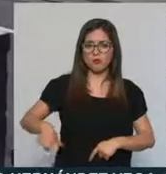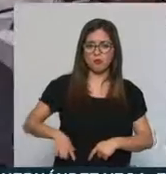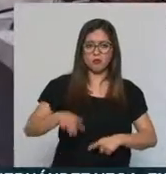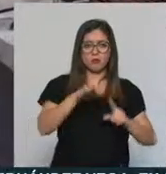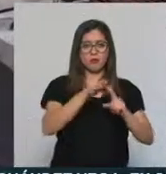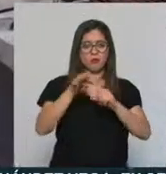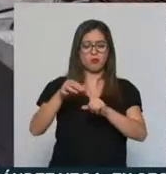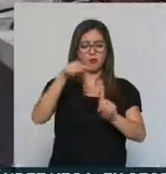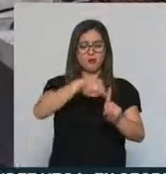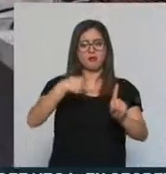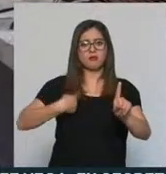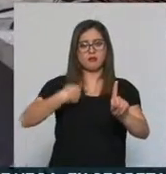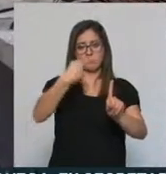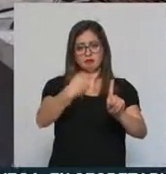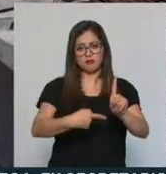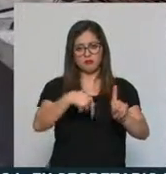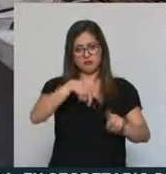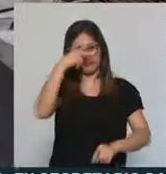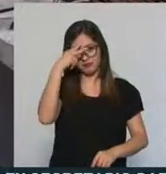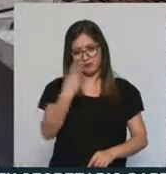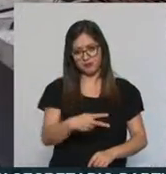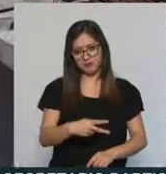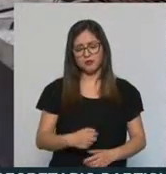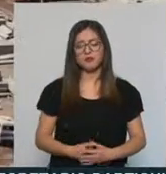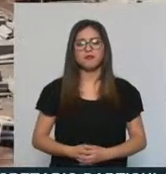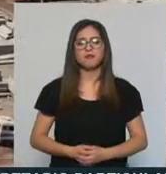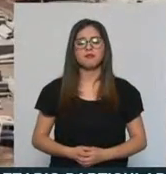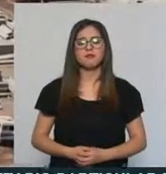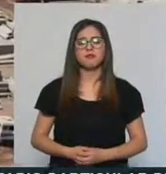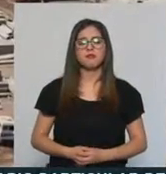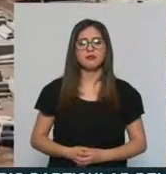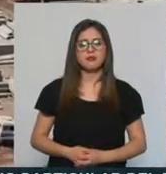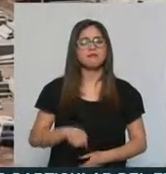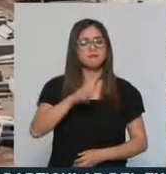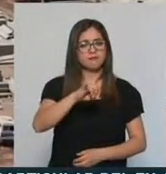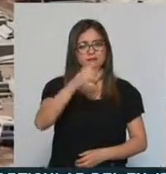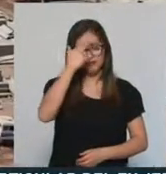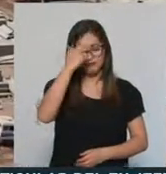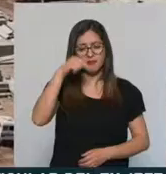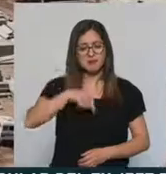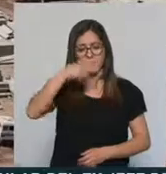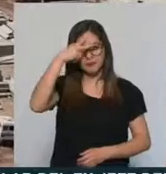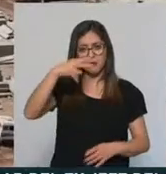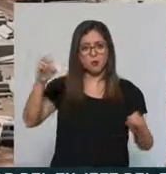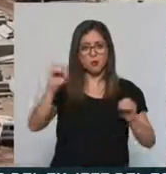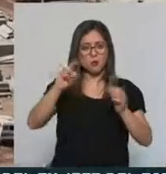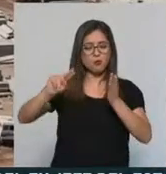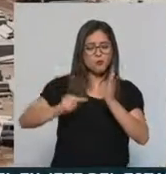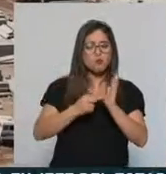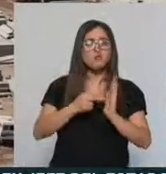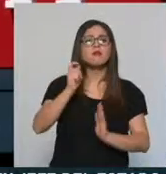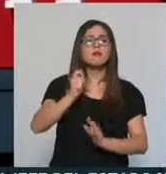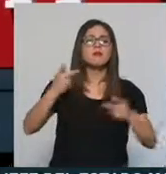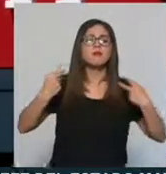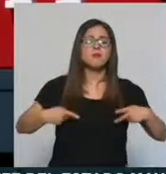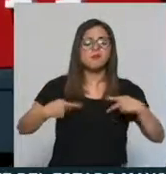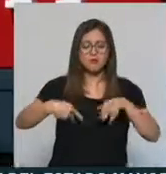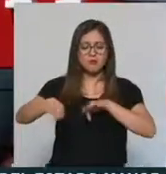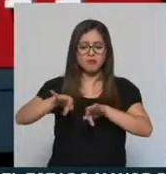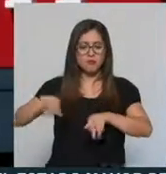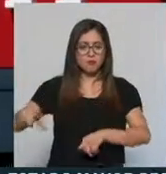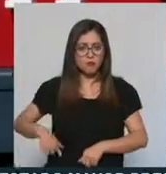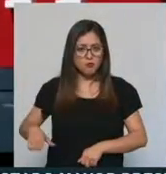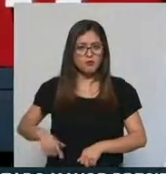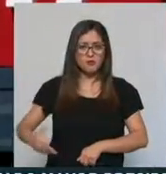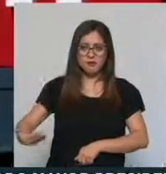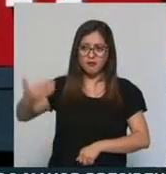país. Así es, justamente este pacto que no ha firmado México consiste en que los funcionarios que ya fueron juzgados